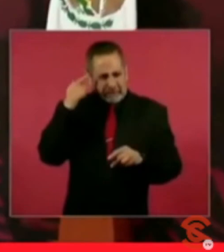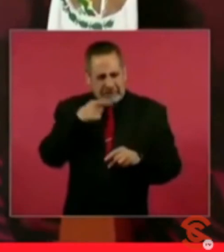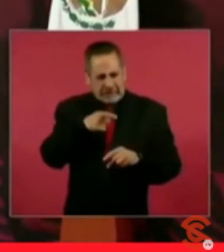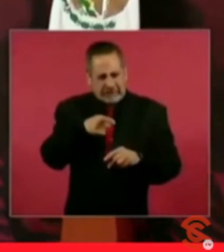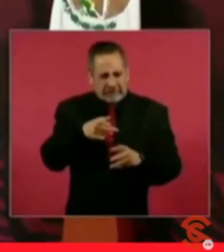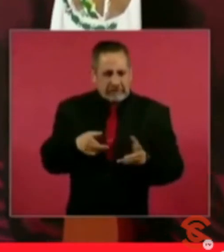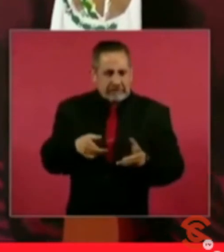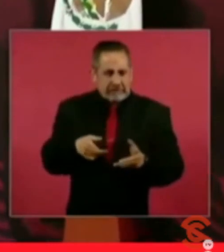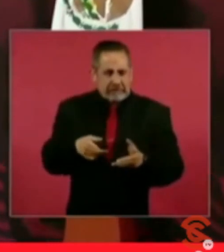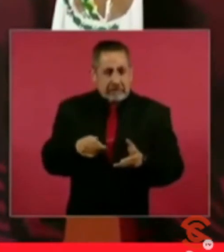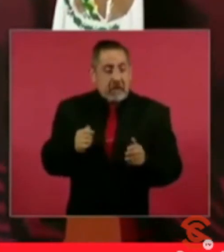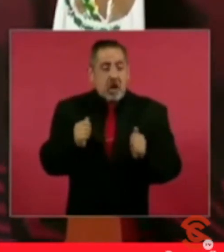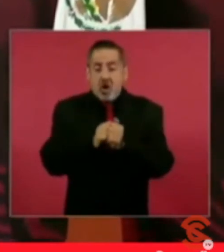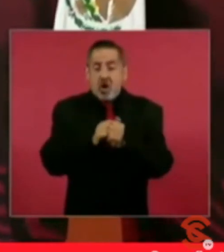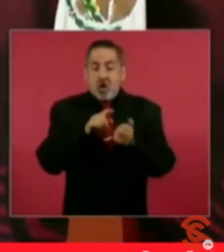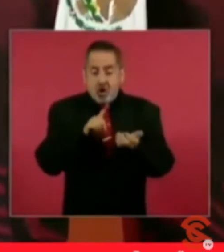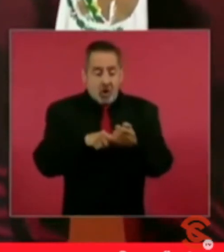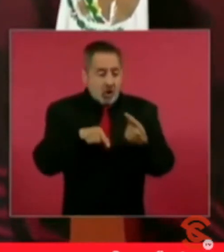se hizo